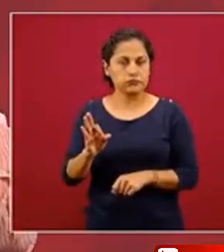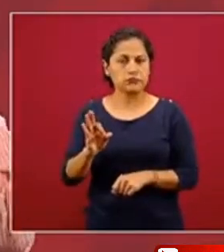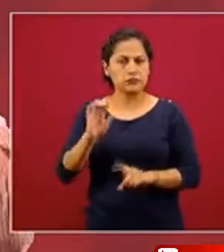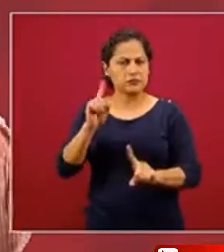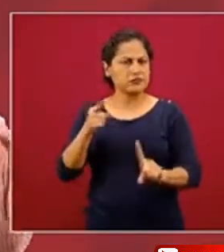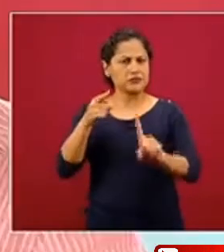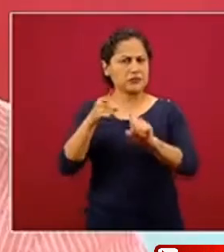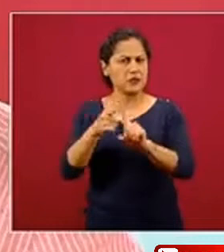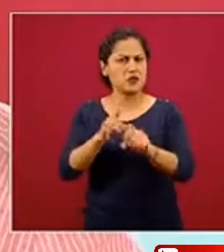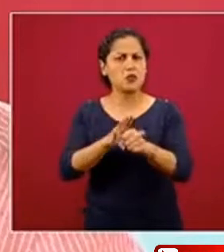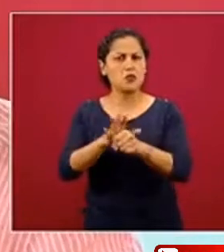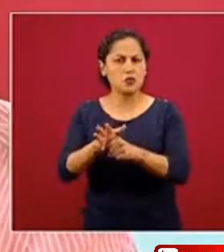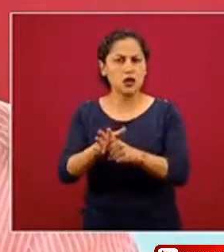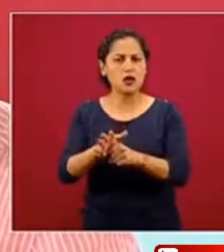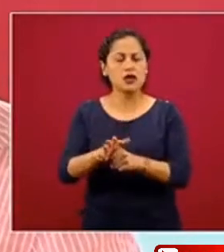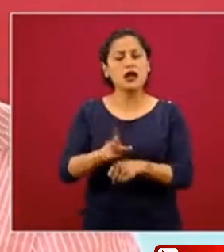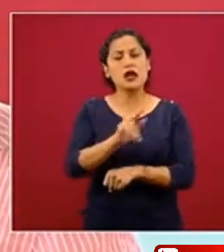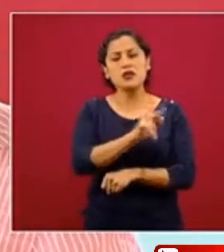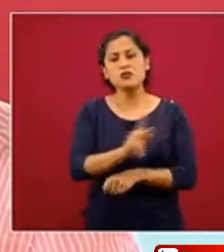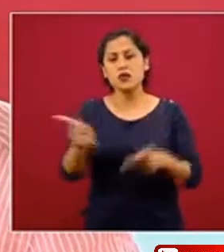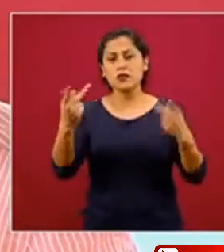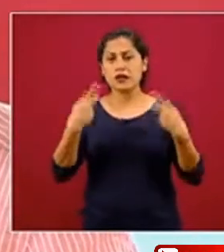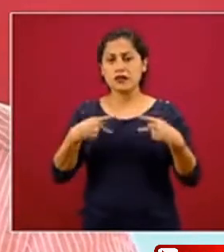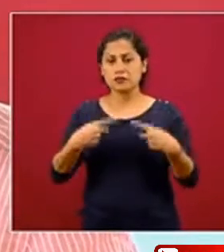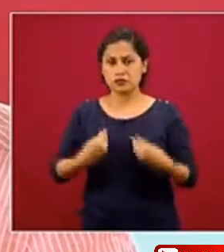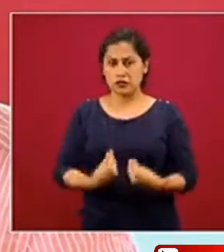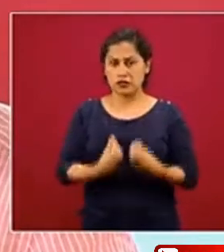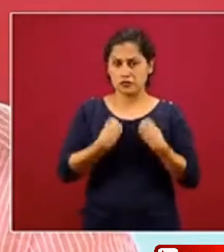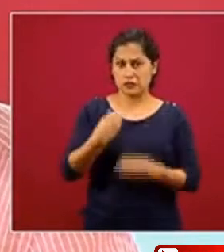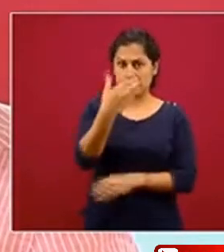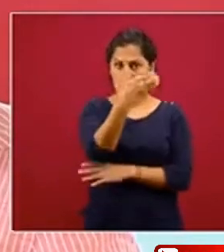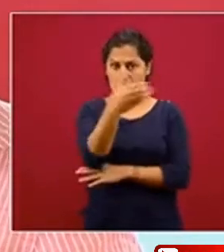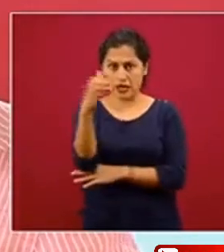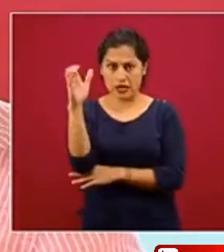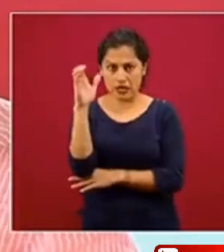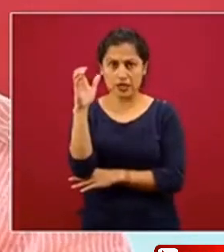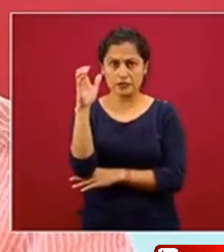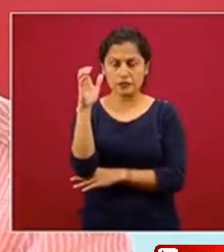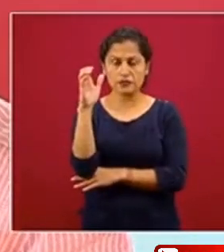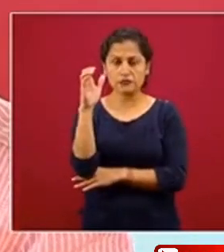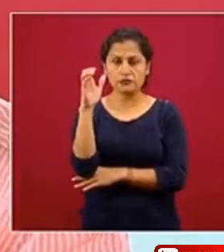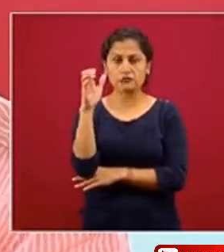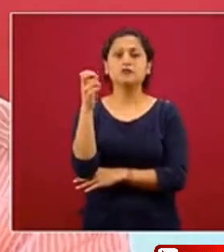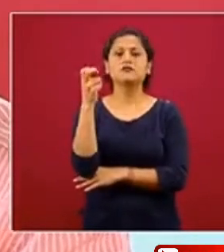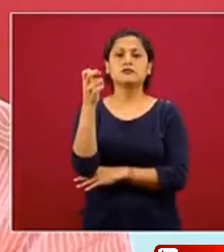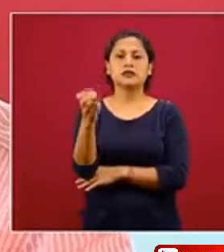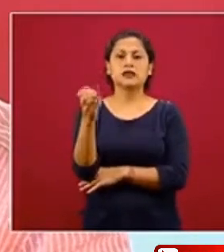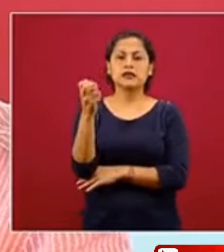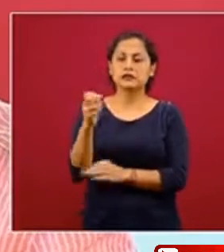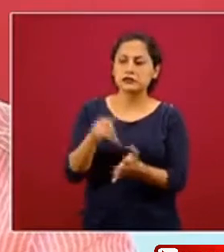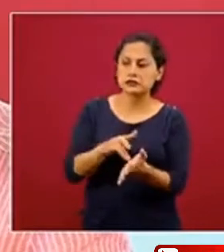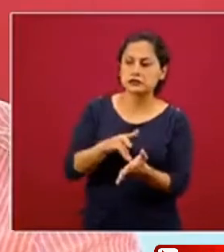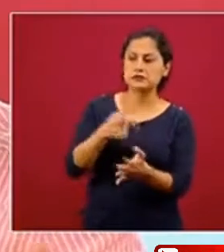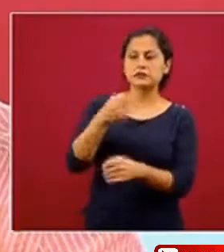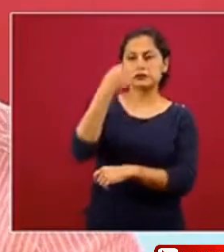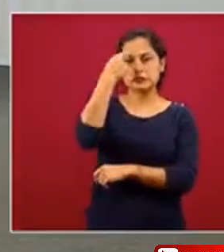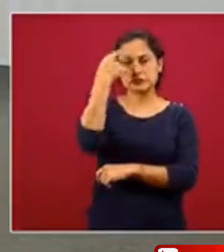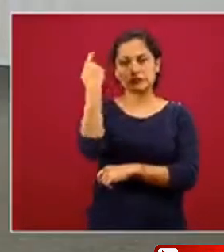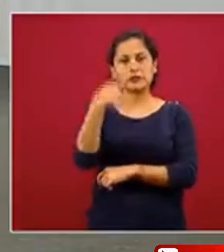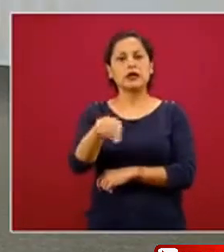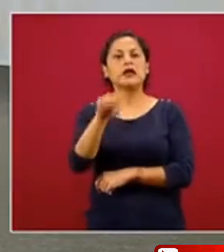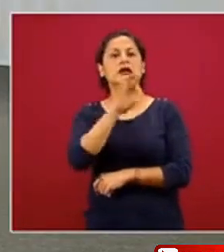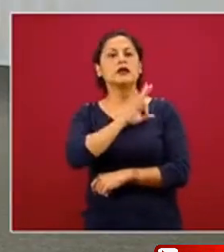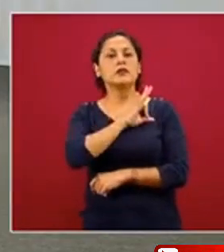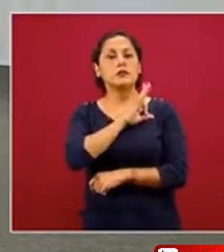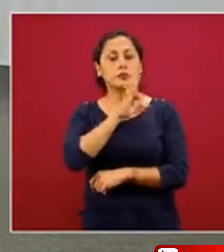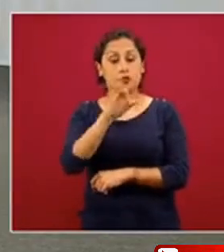las personas en las zonas rurales nos podía llevar más rápidamente al éxito de acceder o